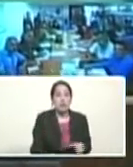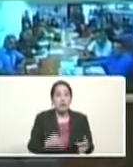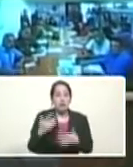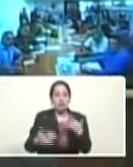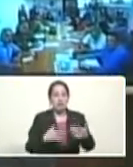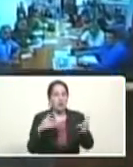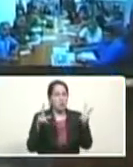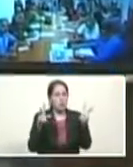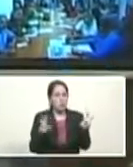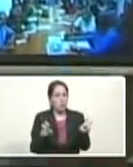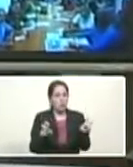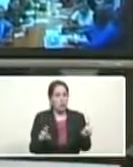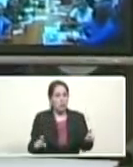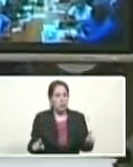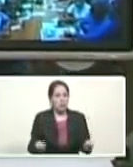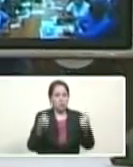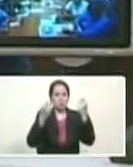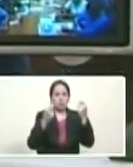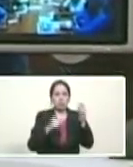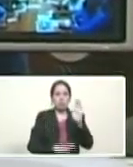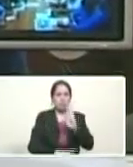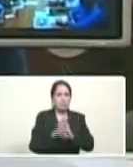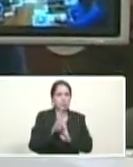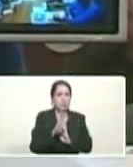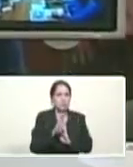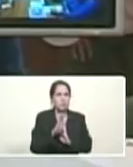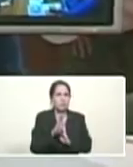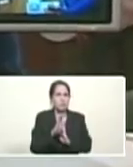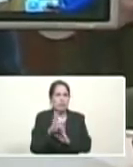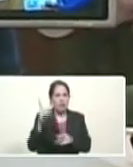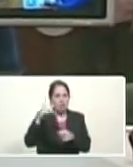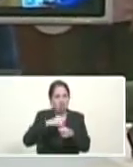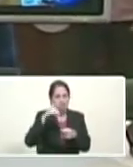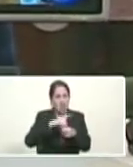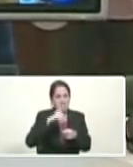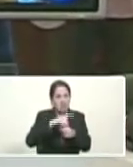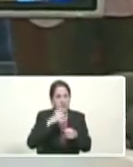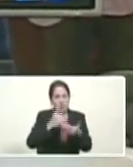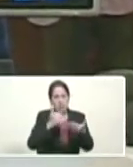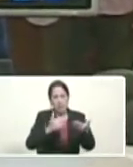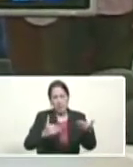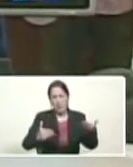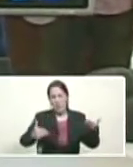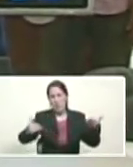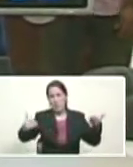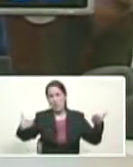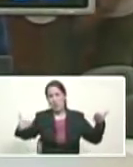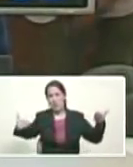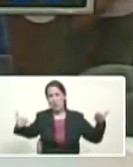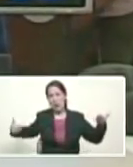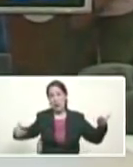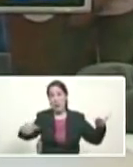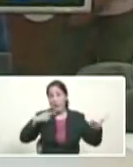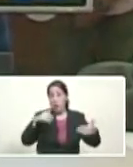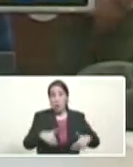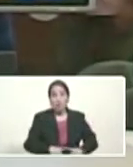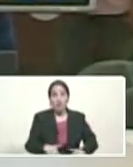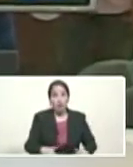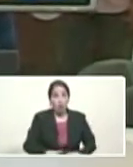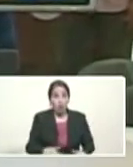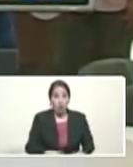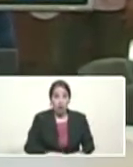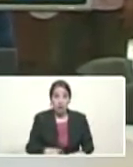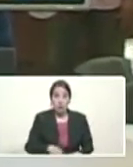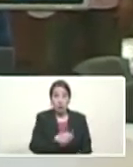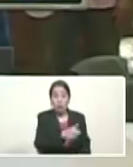levantamiento de una data infinita pues en la medida del esfuerzo de los